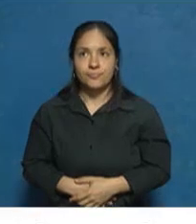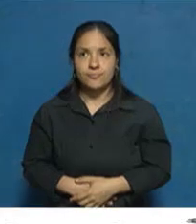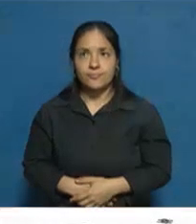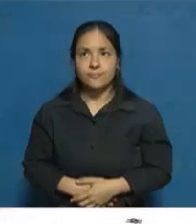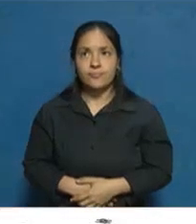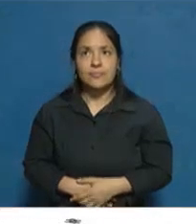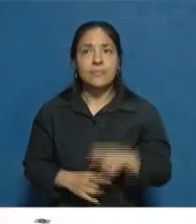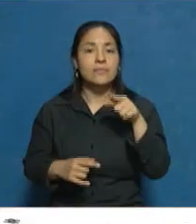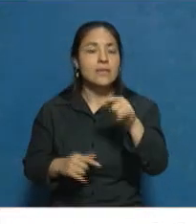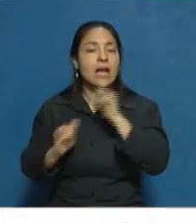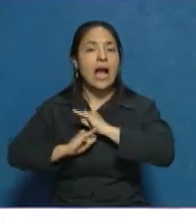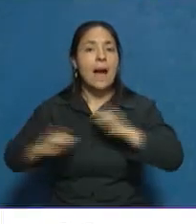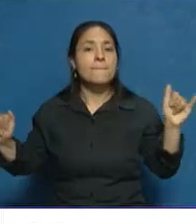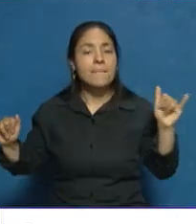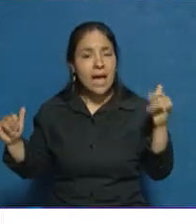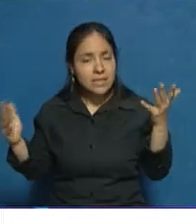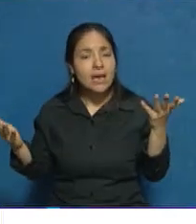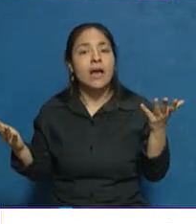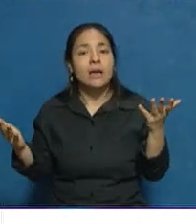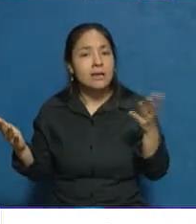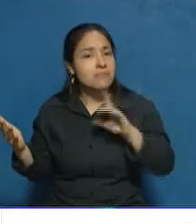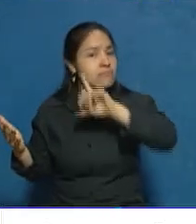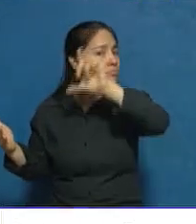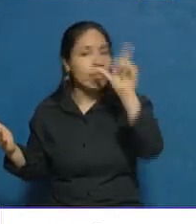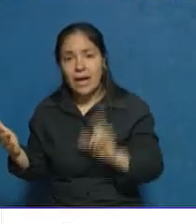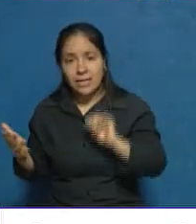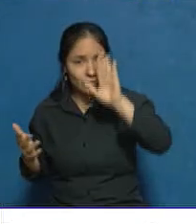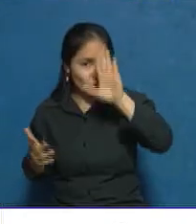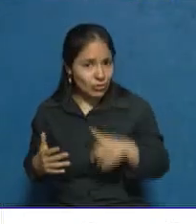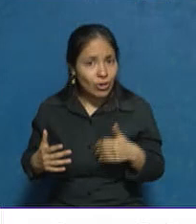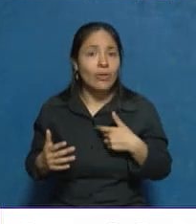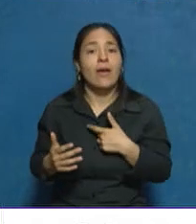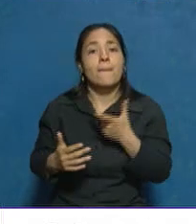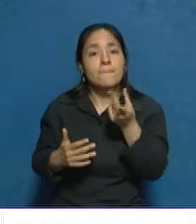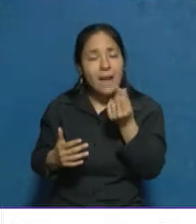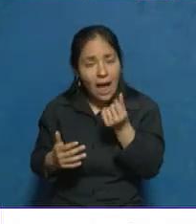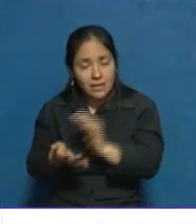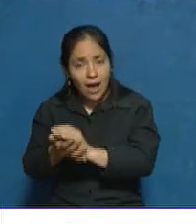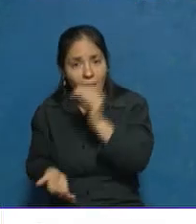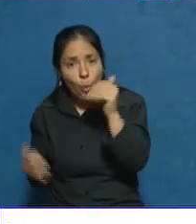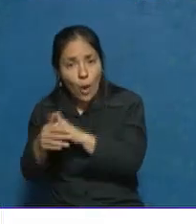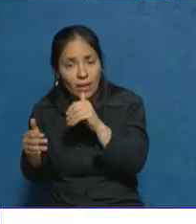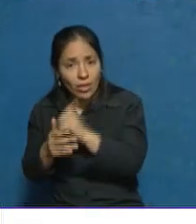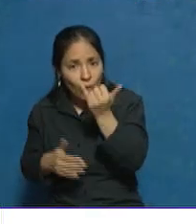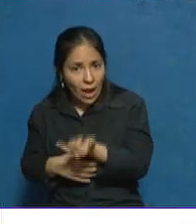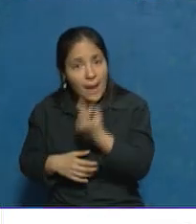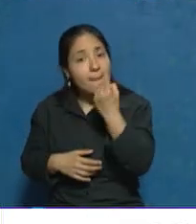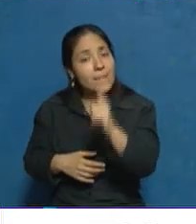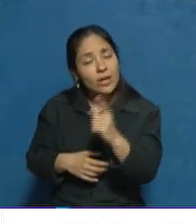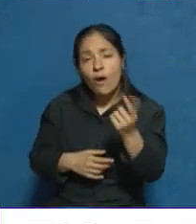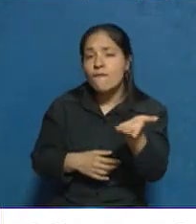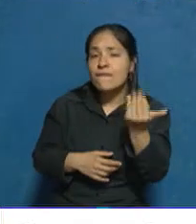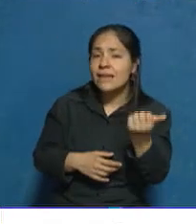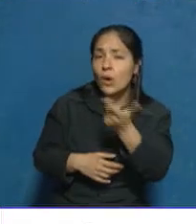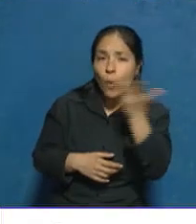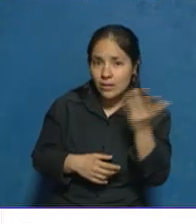Roxy, es una campaña bueno, que ha dado vuelta en todo el país y de hecho han logrado recaudar cierto dinero, pero ¿cuánto les falta? Sí, también